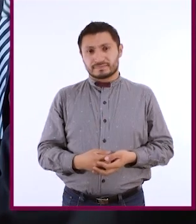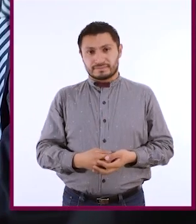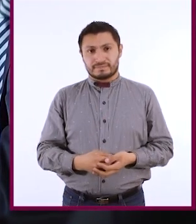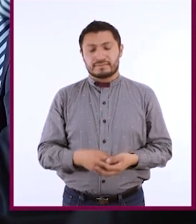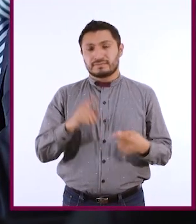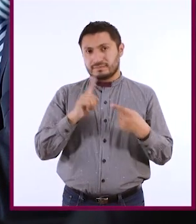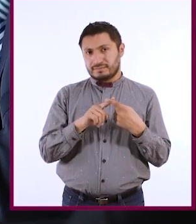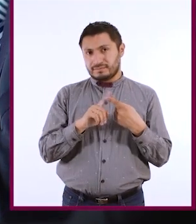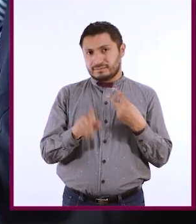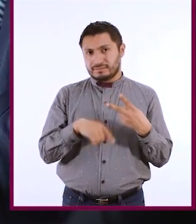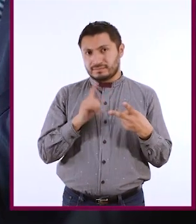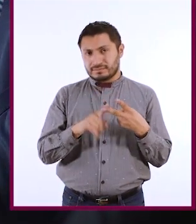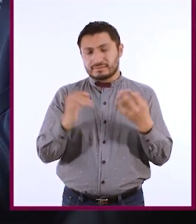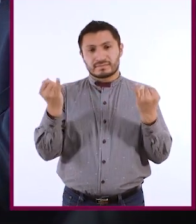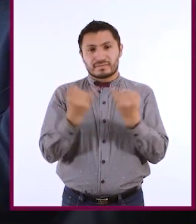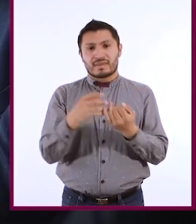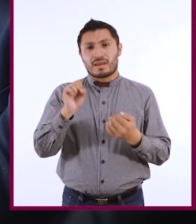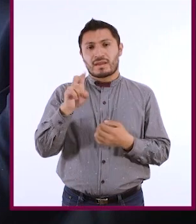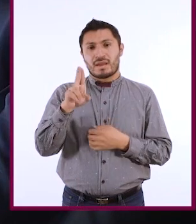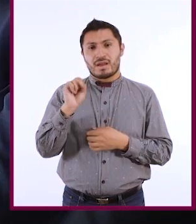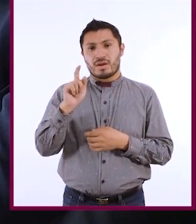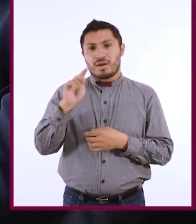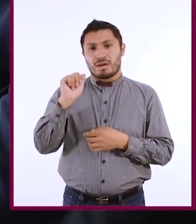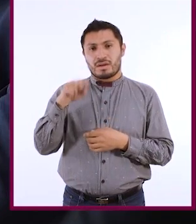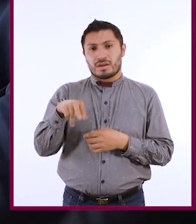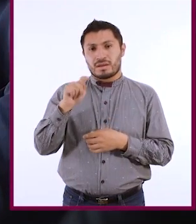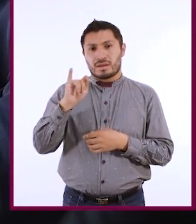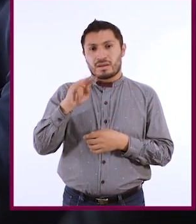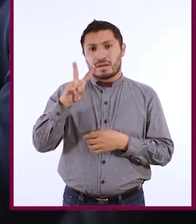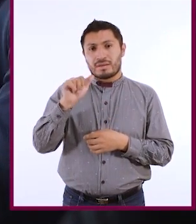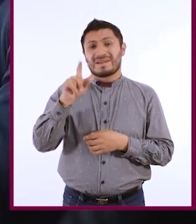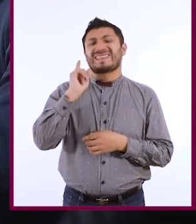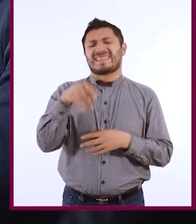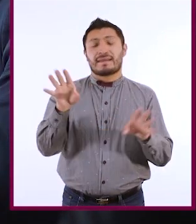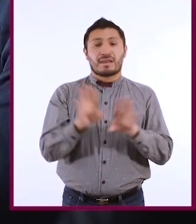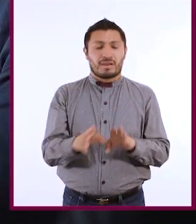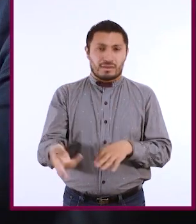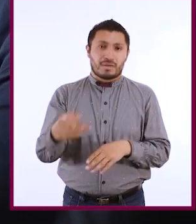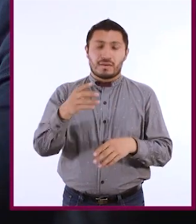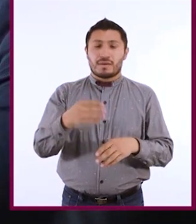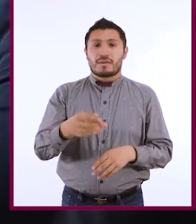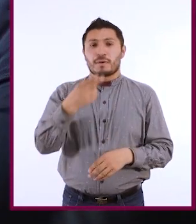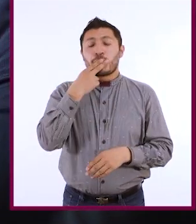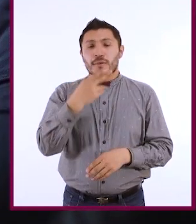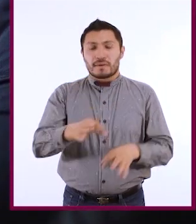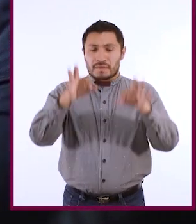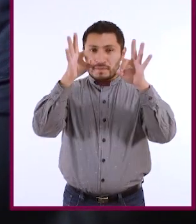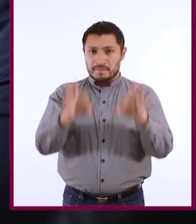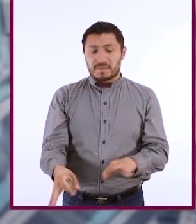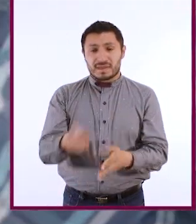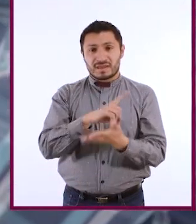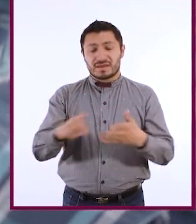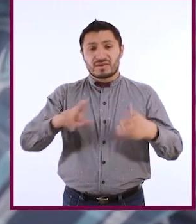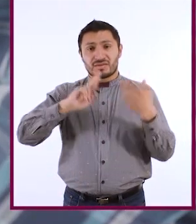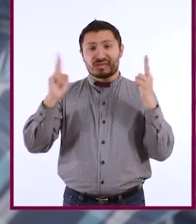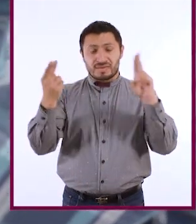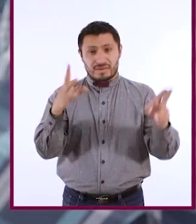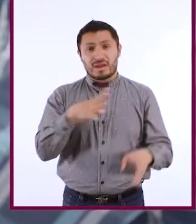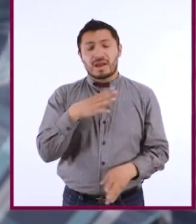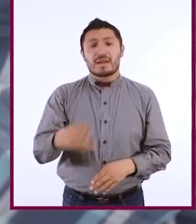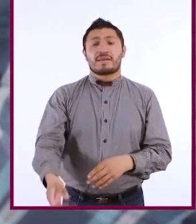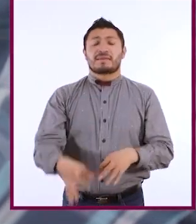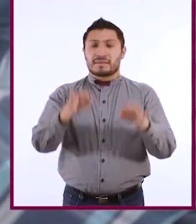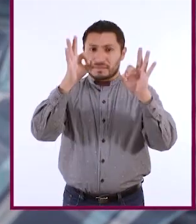La segunda es la igualdad sustantiva y se refiere al ejercicio pleno de los derechos universales y a la capacidad de